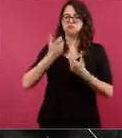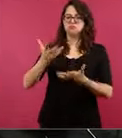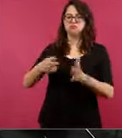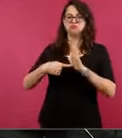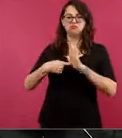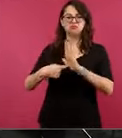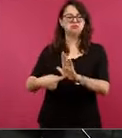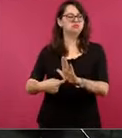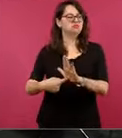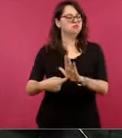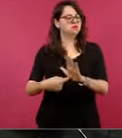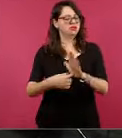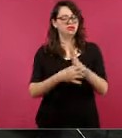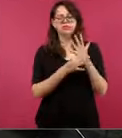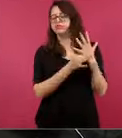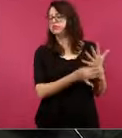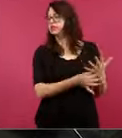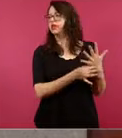no, de que